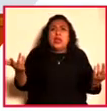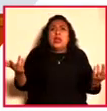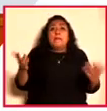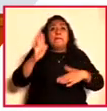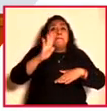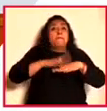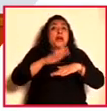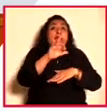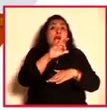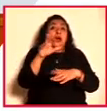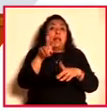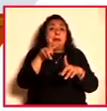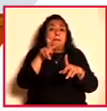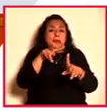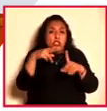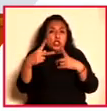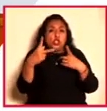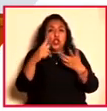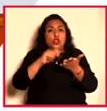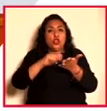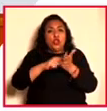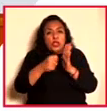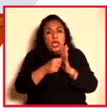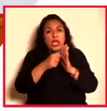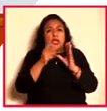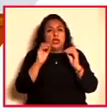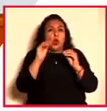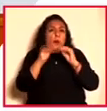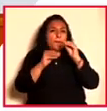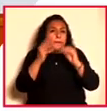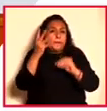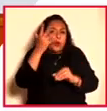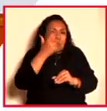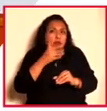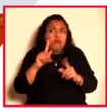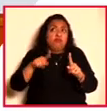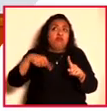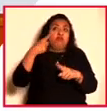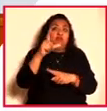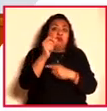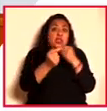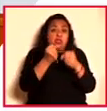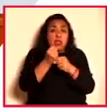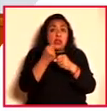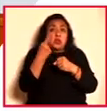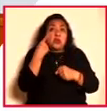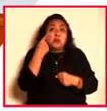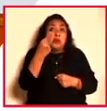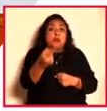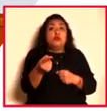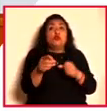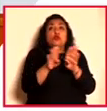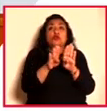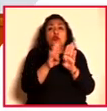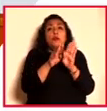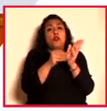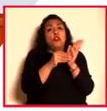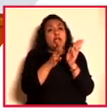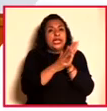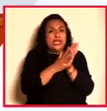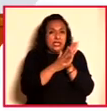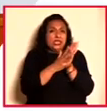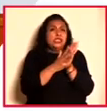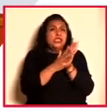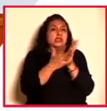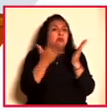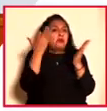fundamentalmente desde lo técnico o lo estético, que dentro de 20 años podamos verlo como un registro de un